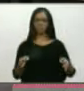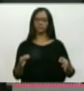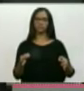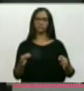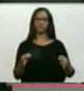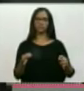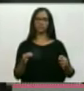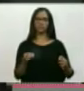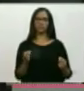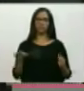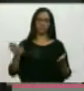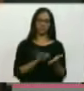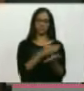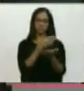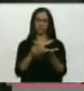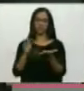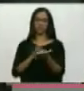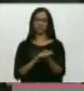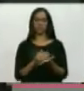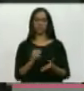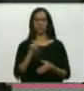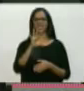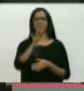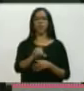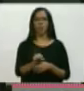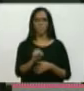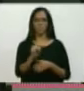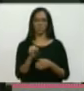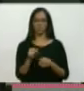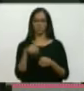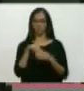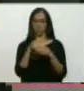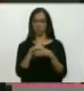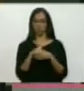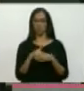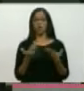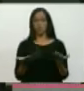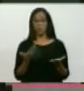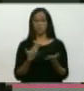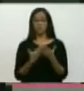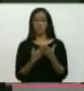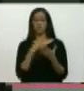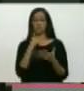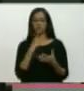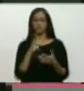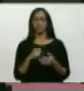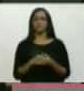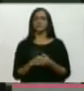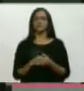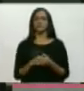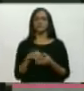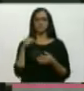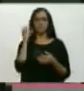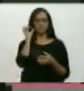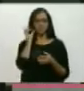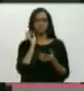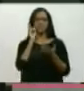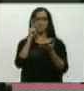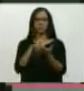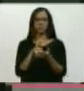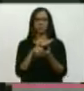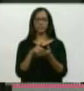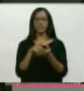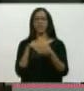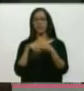de cemento y te compran el voto. Y por eso el Partido Liberal y Conservador. Bueno, Merlano decidió venirse para acá a resguardar